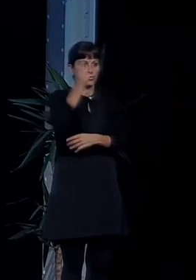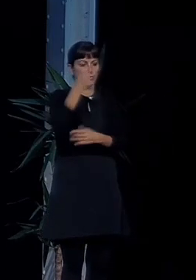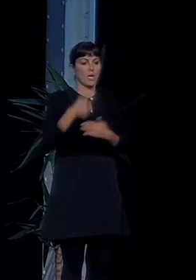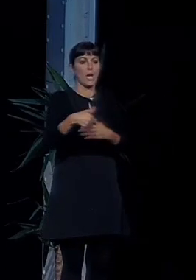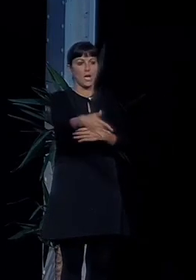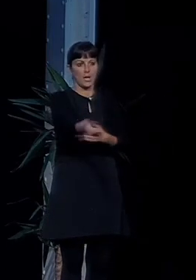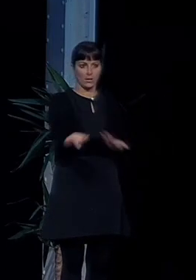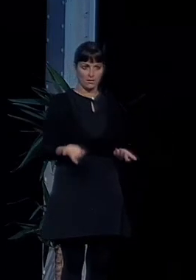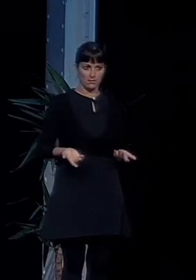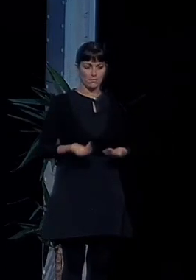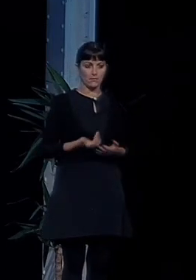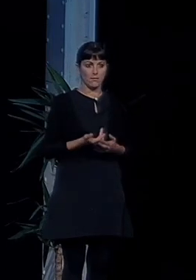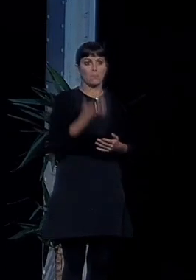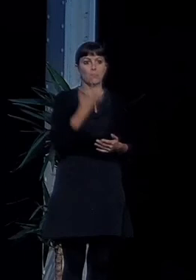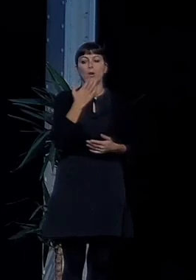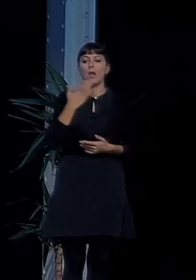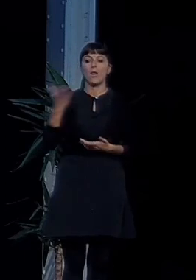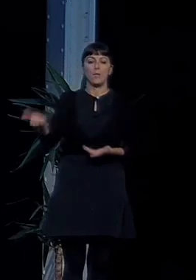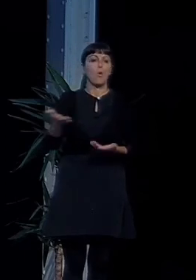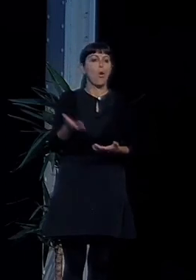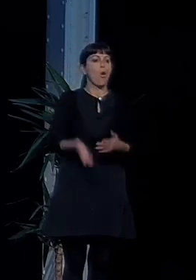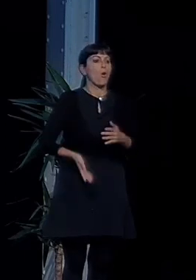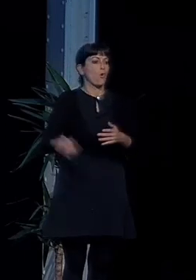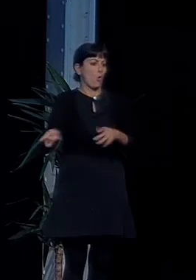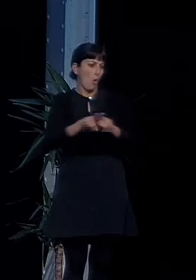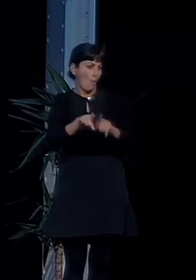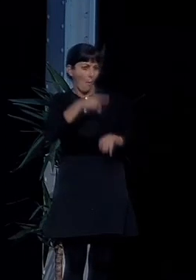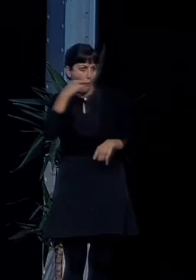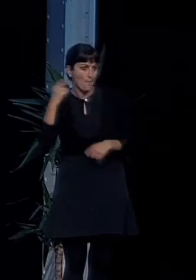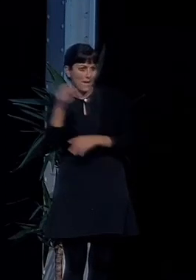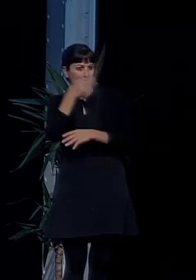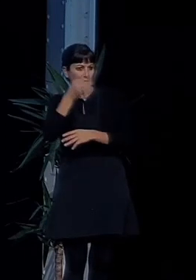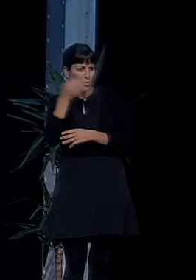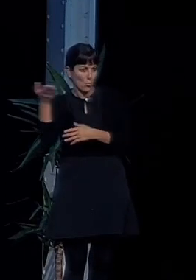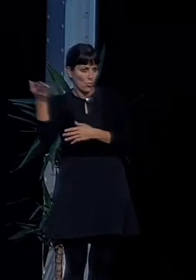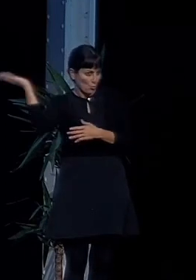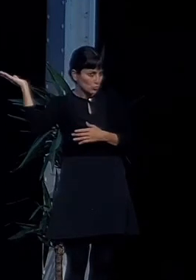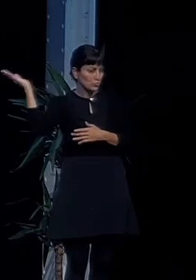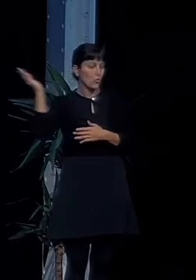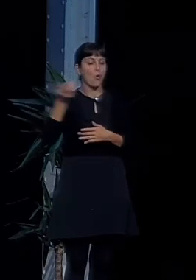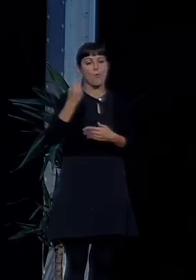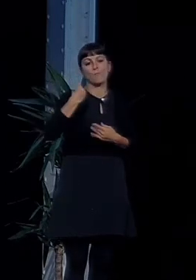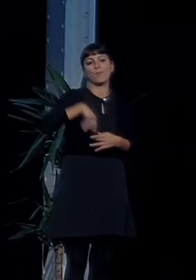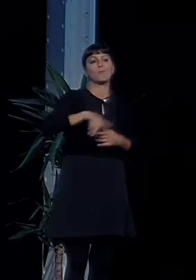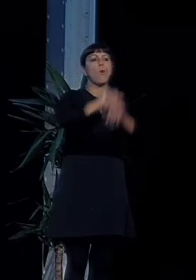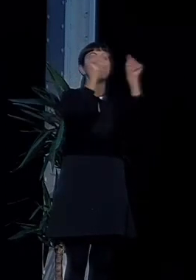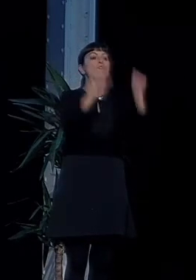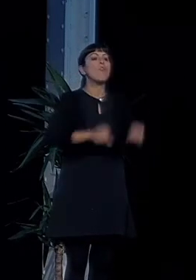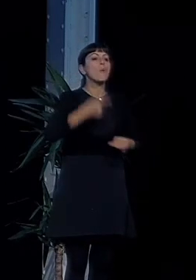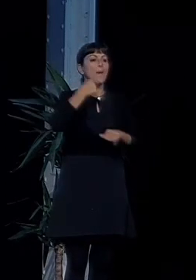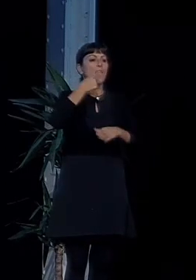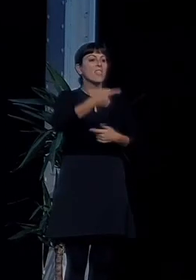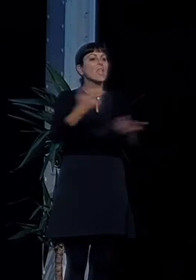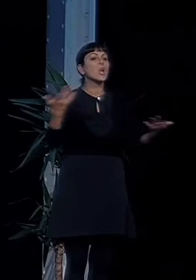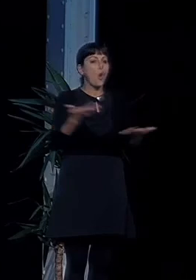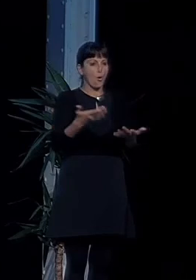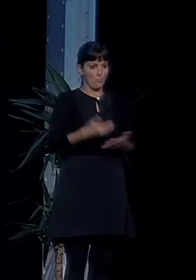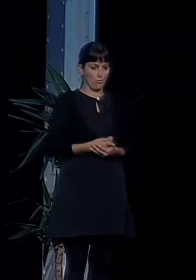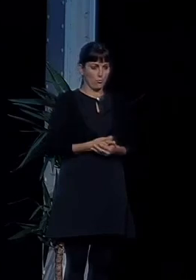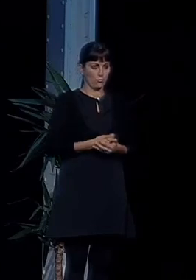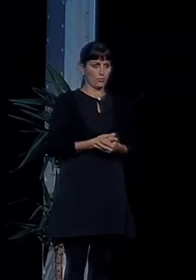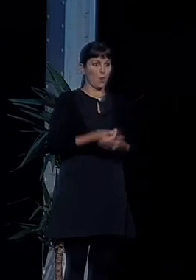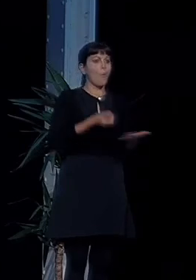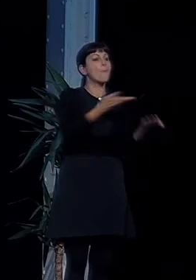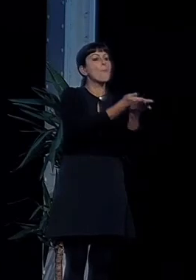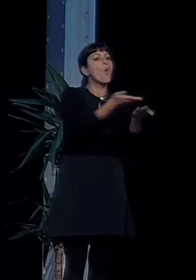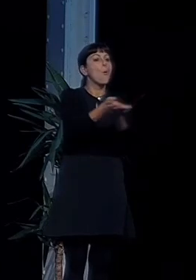persona que sale diciendo no queremos salir con miedo y tal, pues no, ¿cómo lo tenéis que decir? O sea, nosotras hacer las propuestas de cómo pensamos que tendrían que